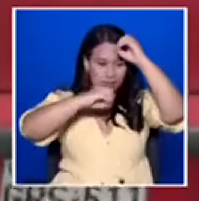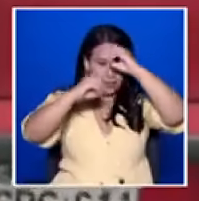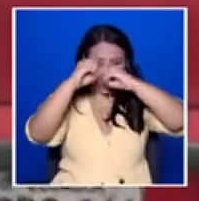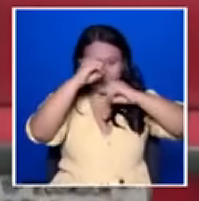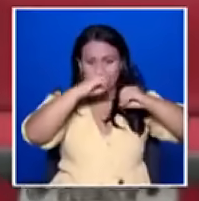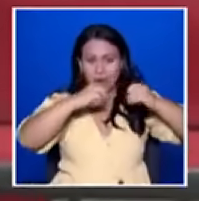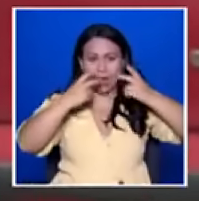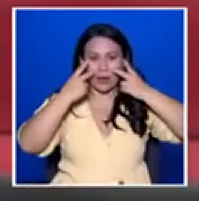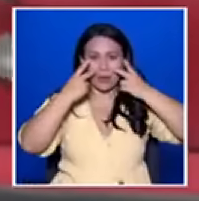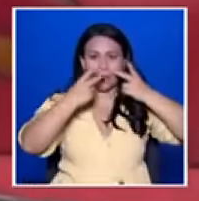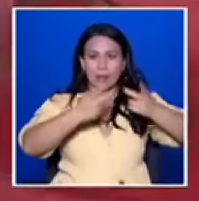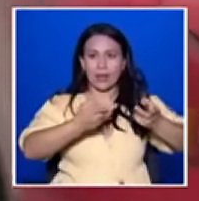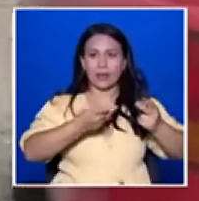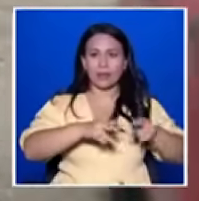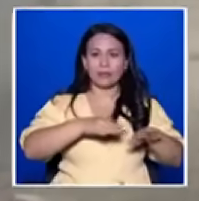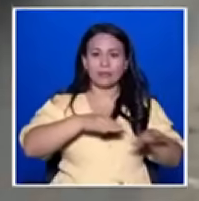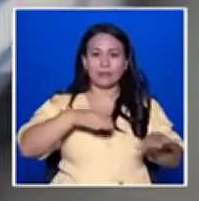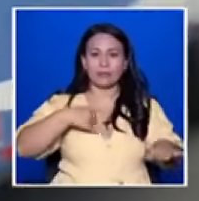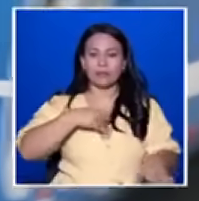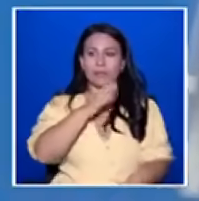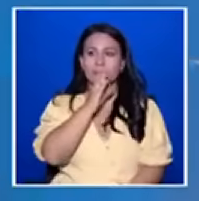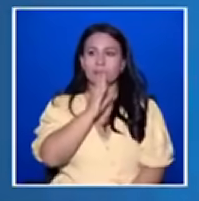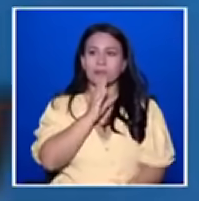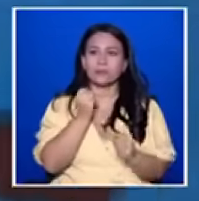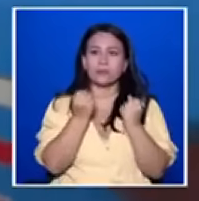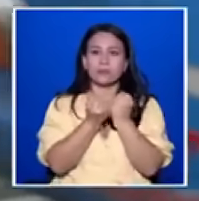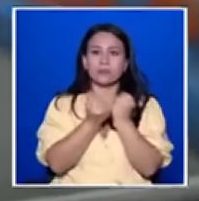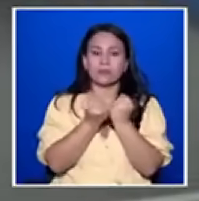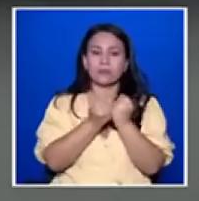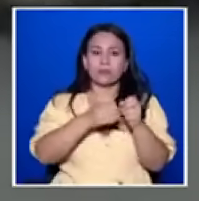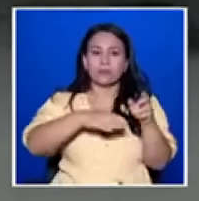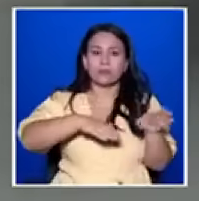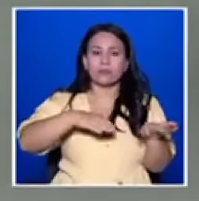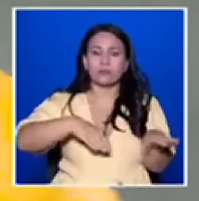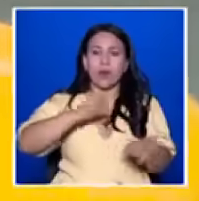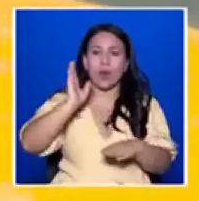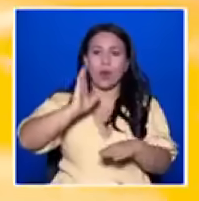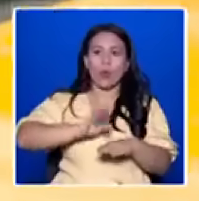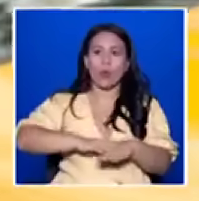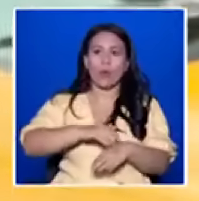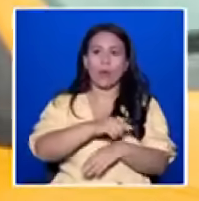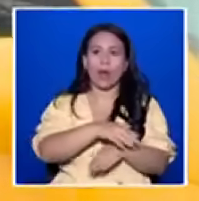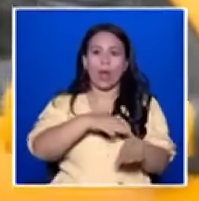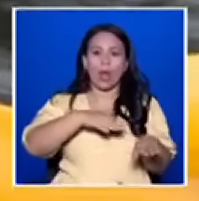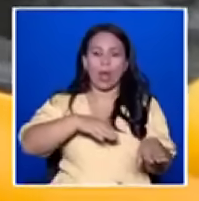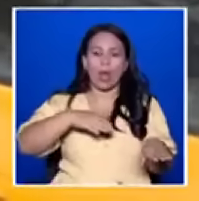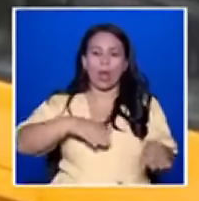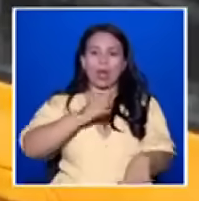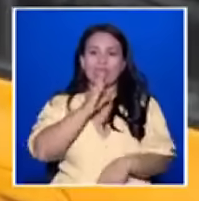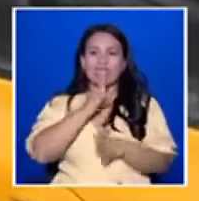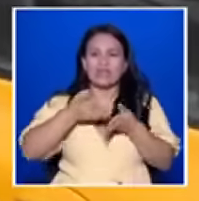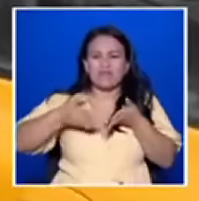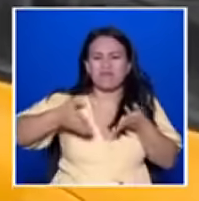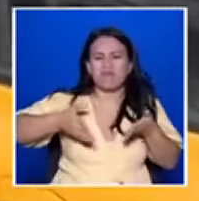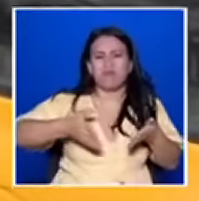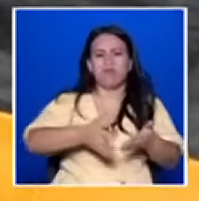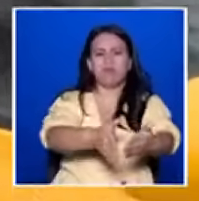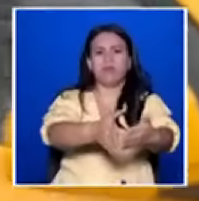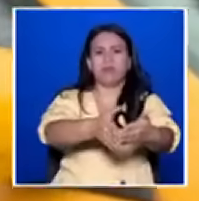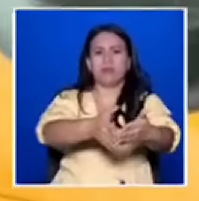hay un congestionamiento muy fuerte debido a este embudo que se